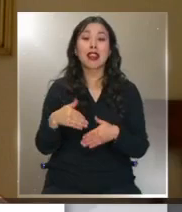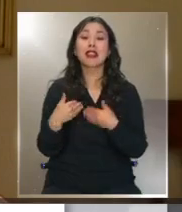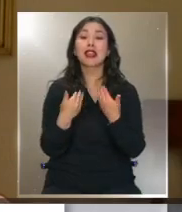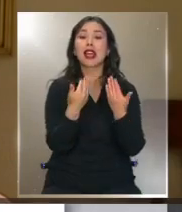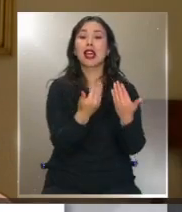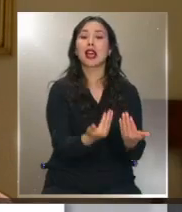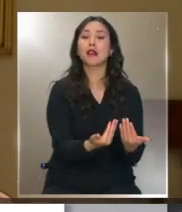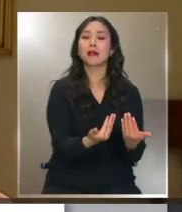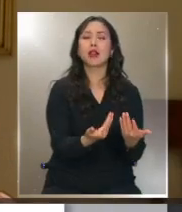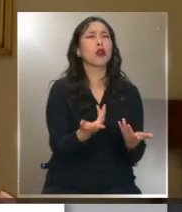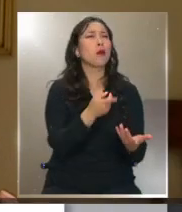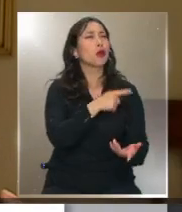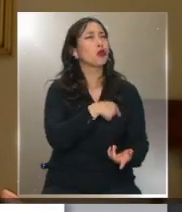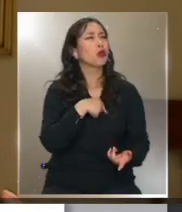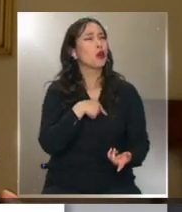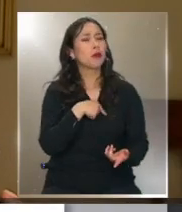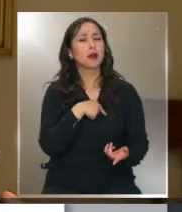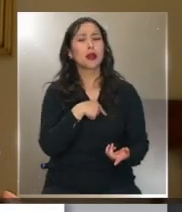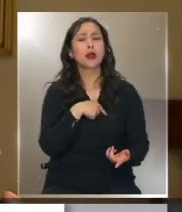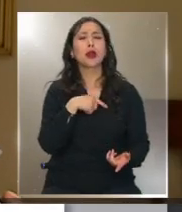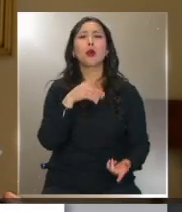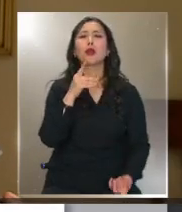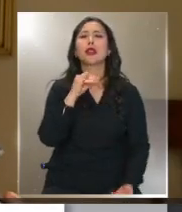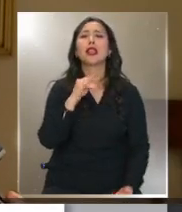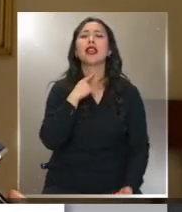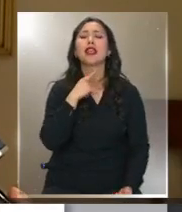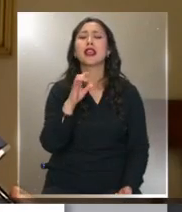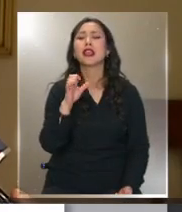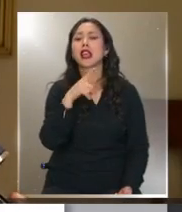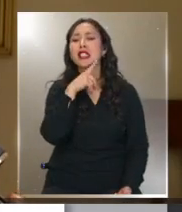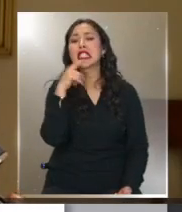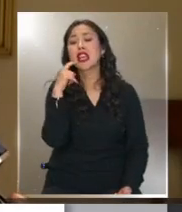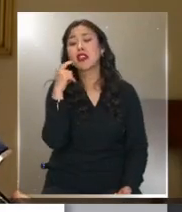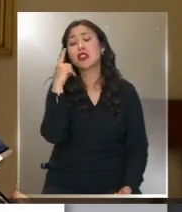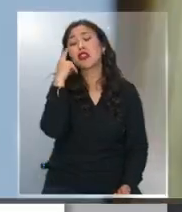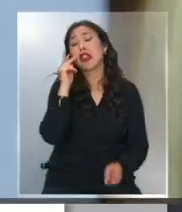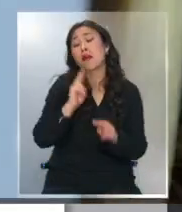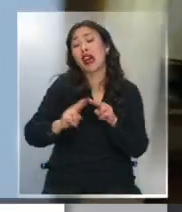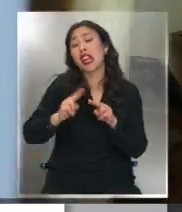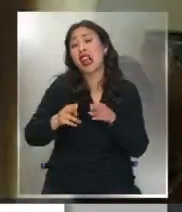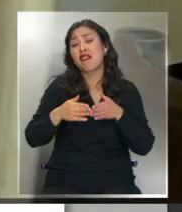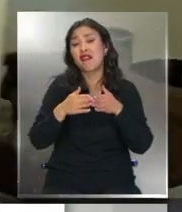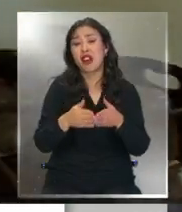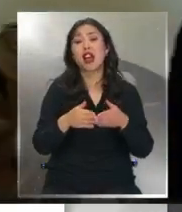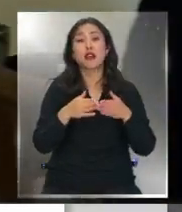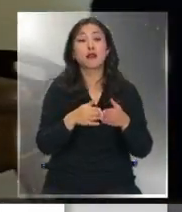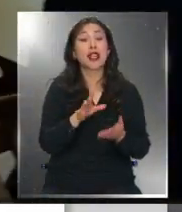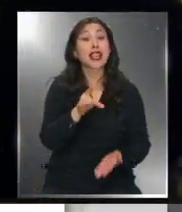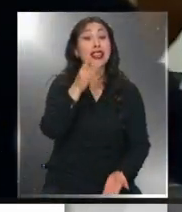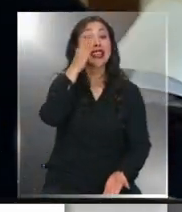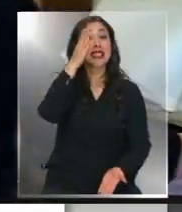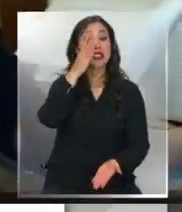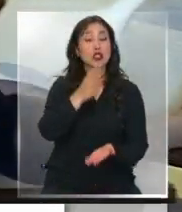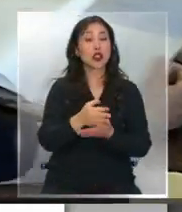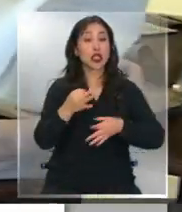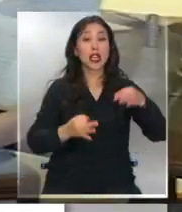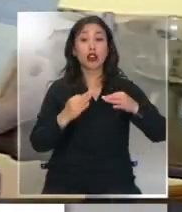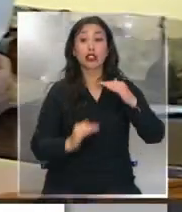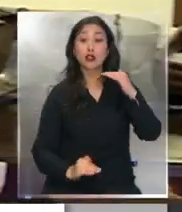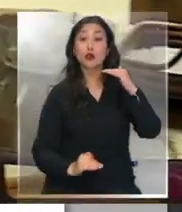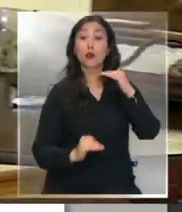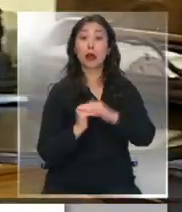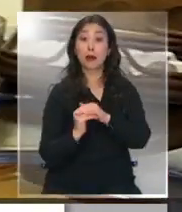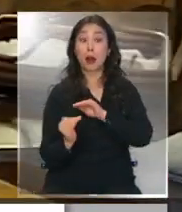para, ¿cómo se llama?, un dique seco, ¿no? Seguramente para arreglar barcos o algo así. Y ante el fallo de la Corte Suprema a su